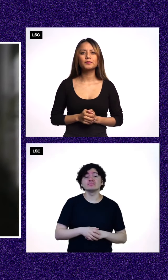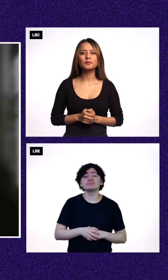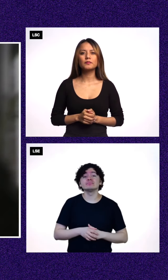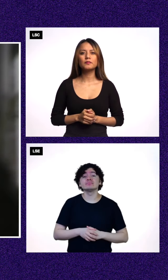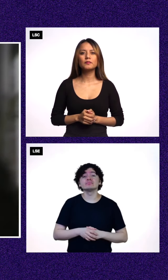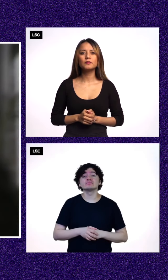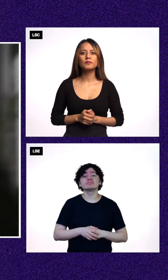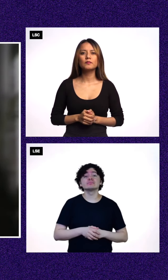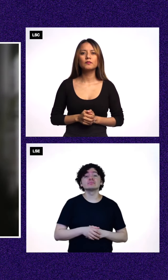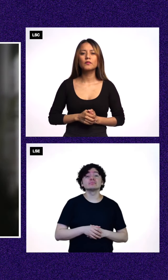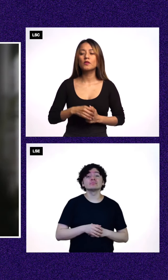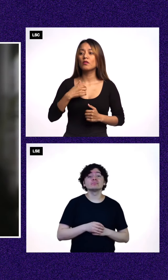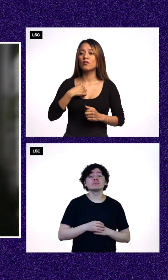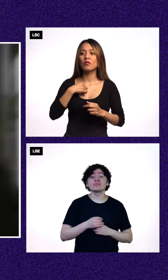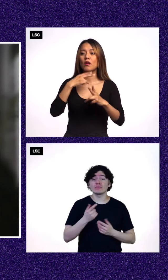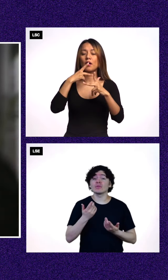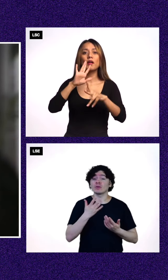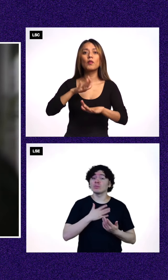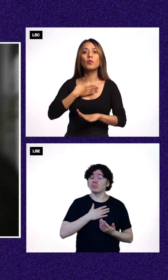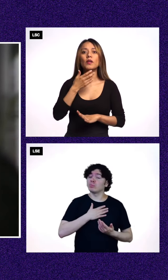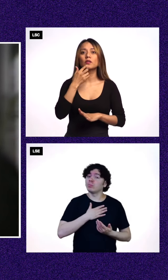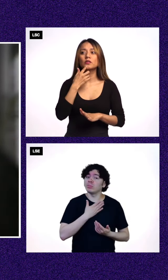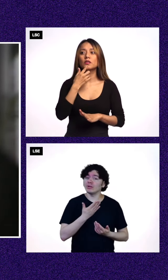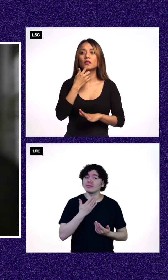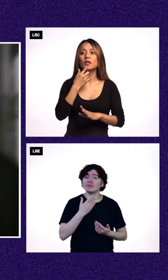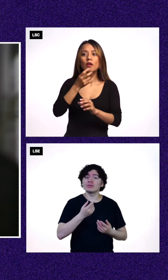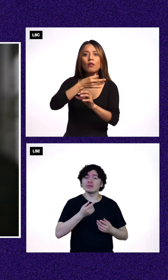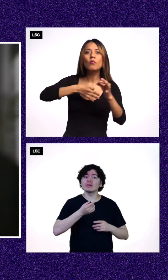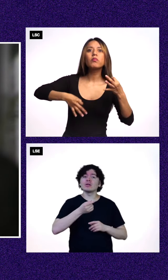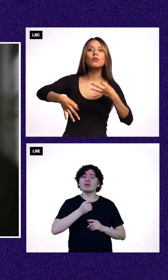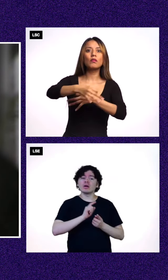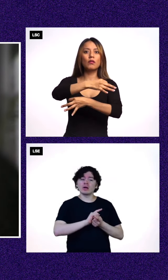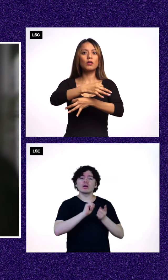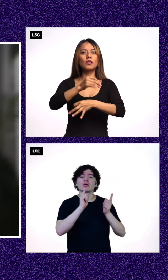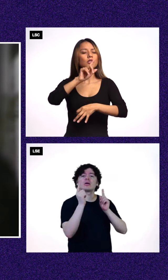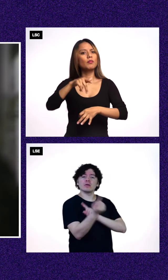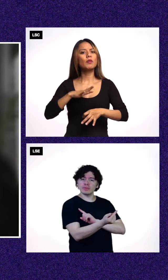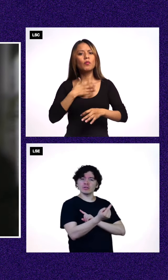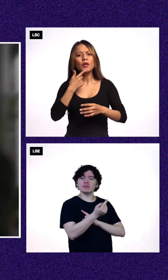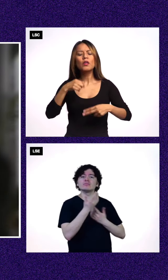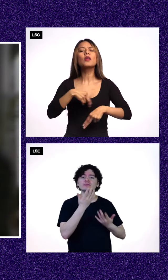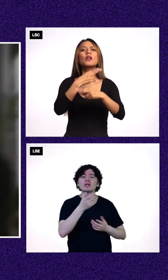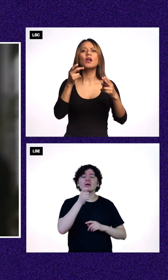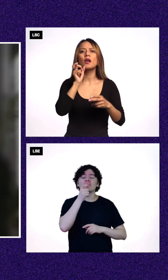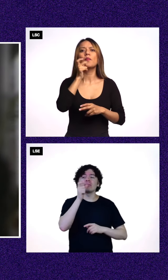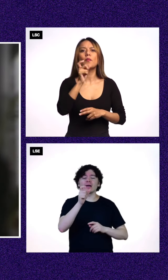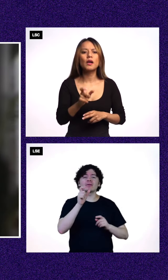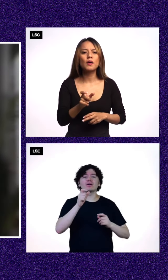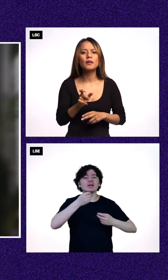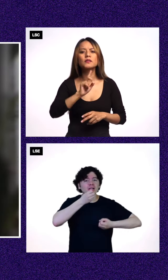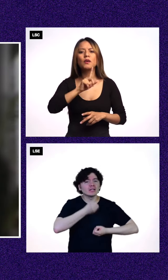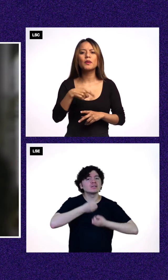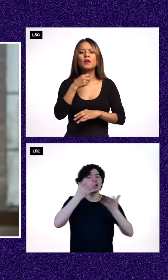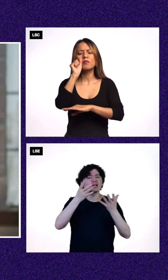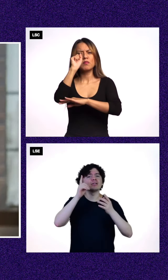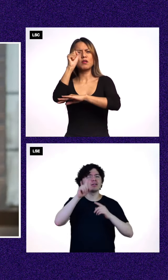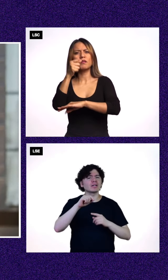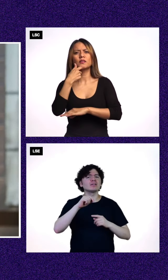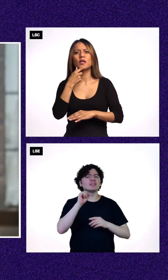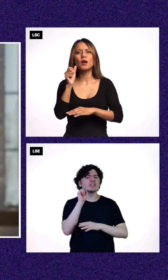si vuestra alma estuviera en lugar mío. Yo podría hilvanar contra vosotros palabras y sobre vosotros mover mi cabeza.